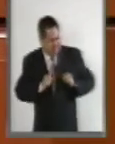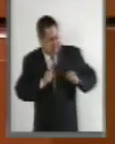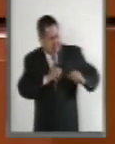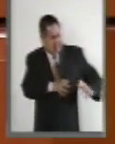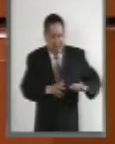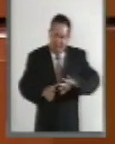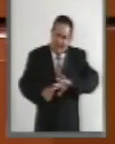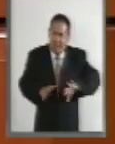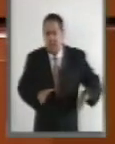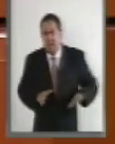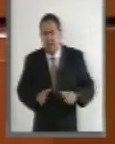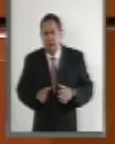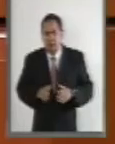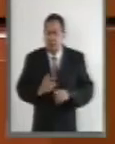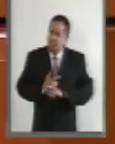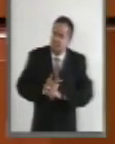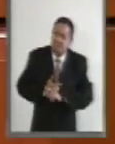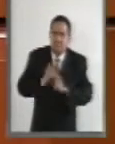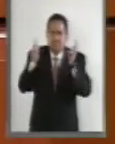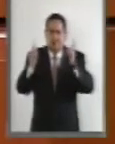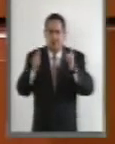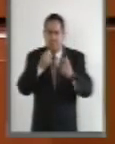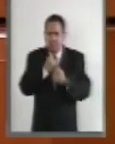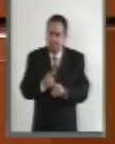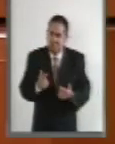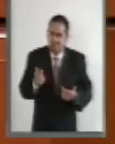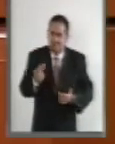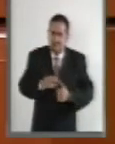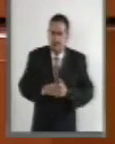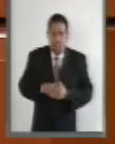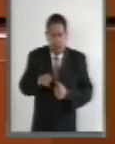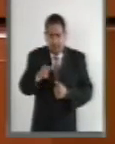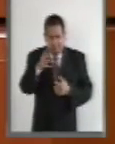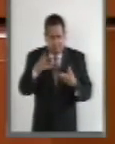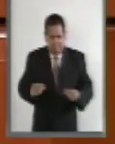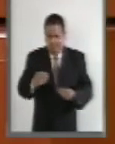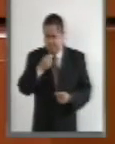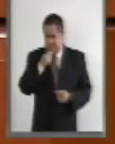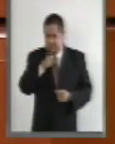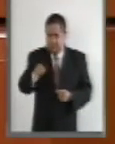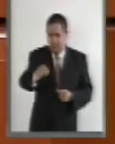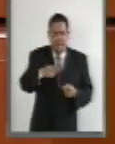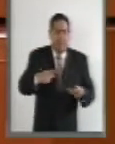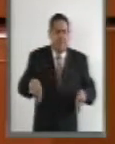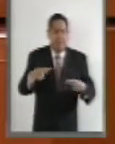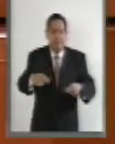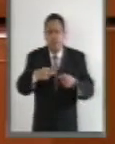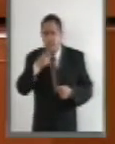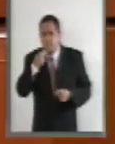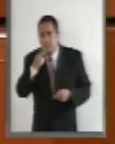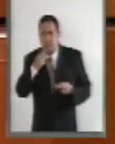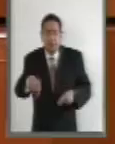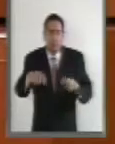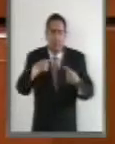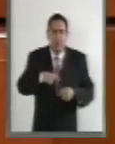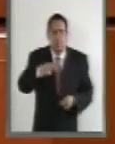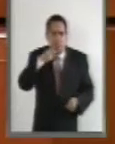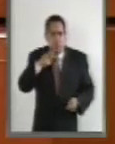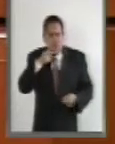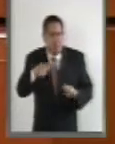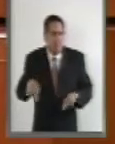de madera. Niños que están por toda la ciudad vendiendo dulces, vendiendo cigarros,